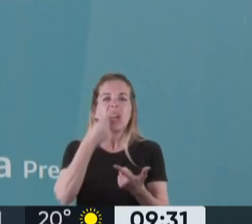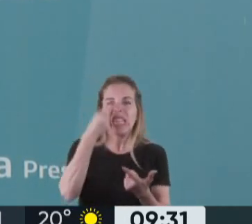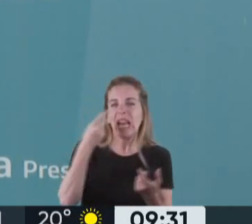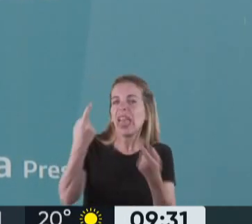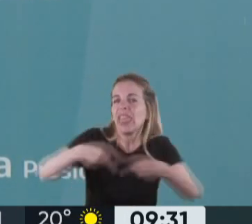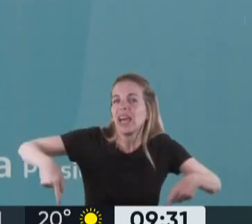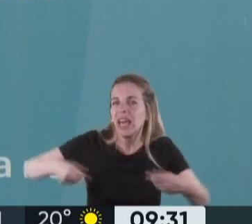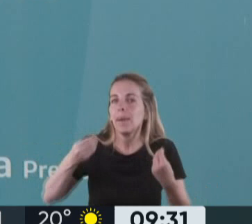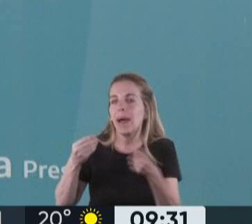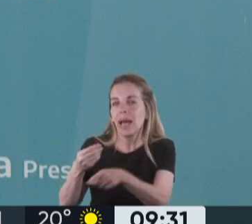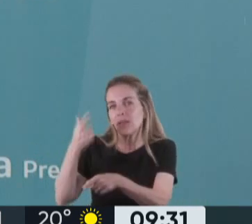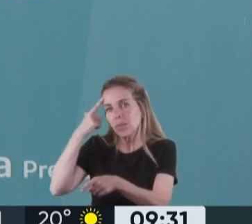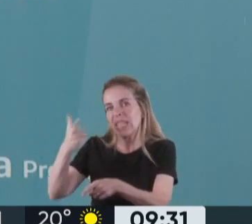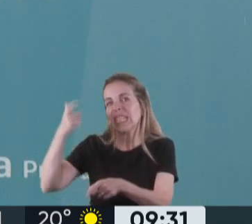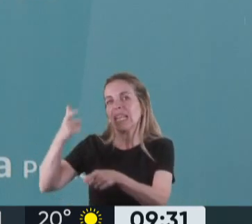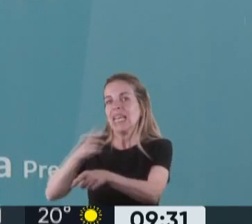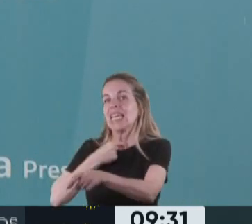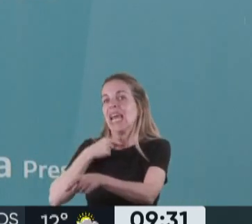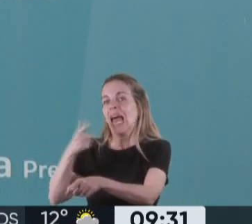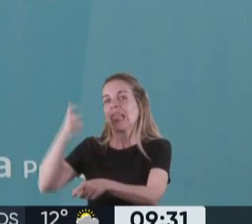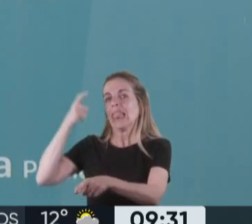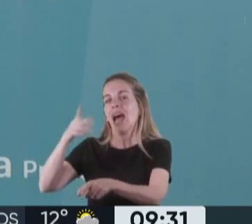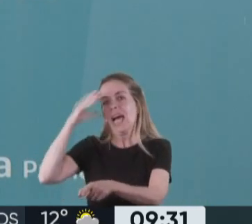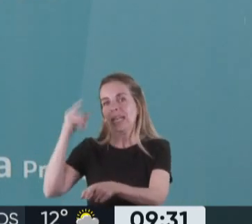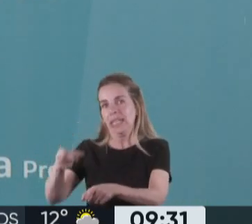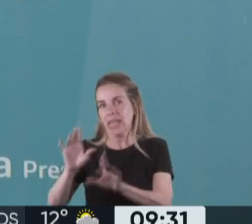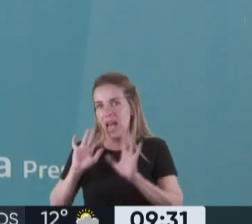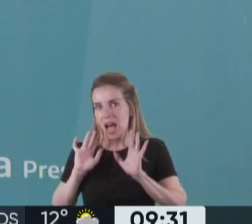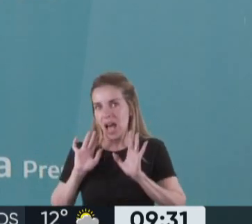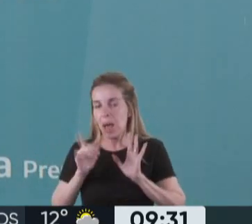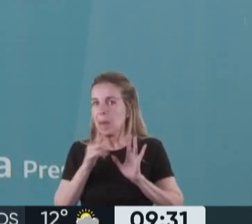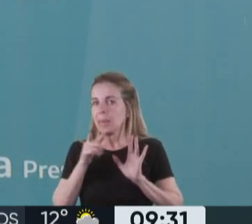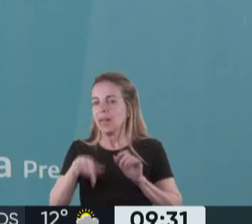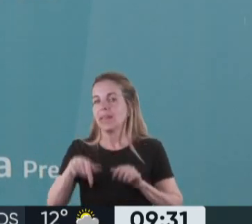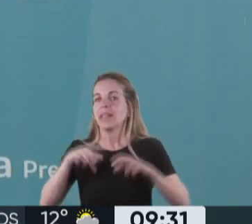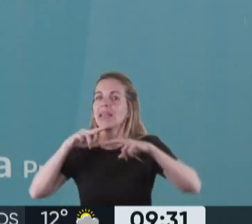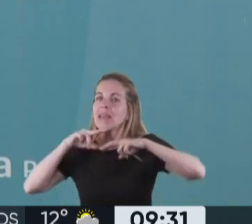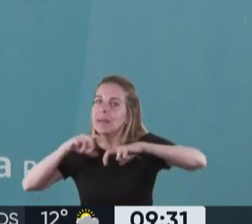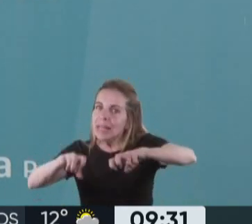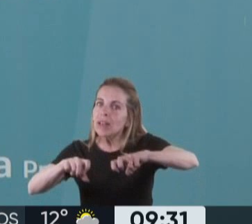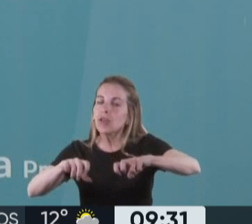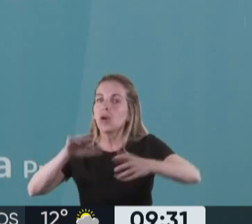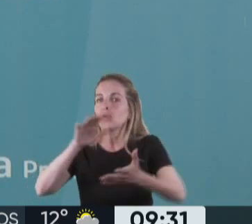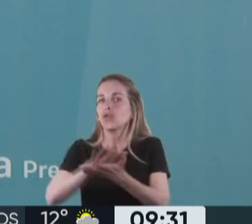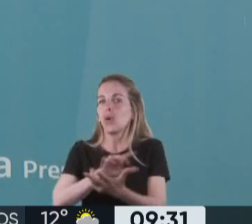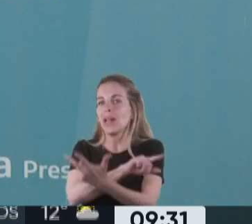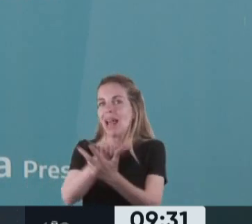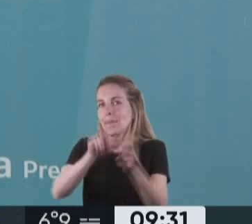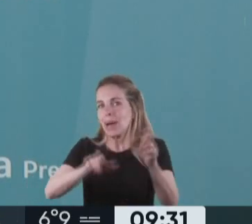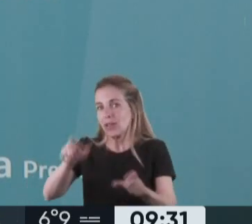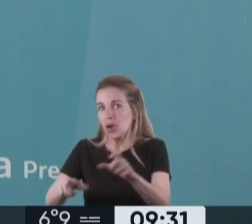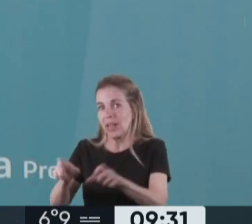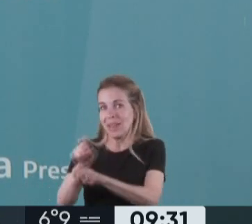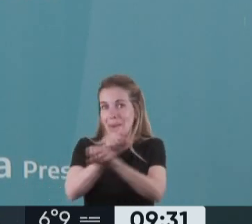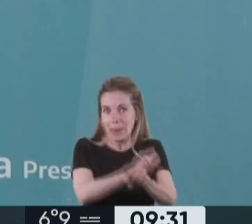esa situación fuera posible. En este caso nos parece que la investigación sobre Revolución Federal tenía que avanzar,